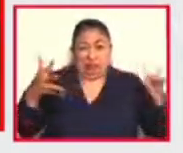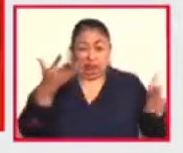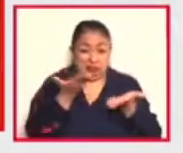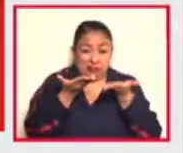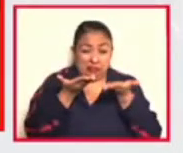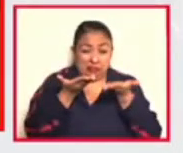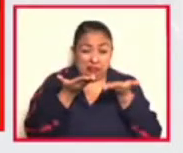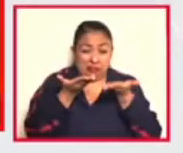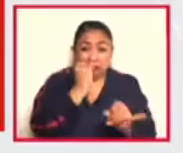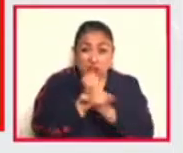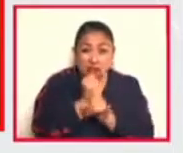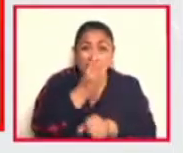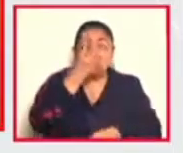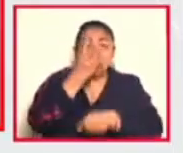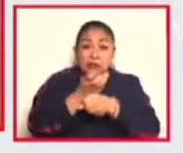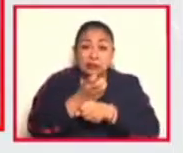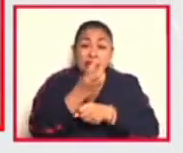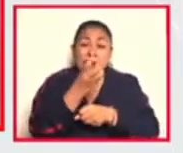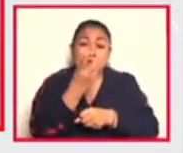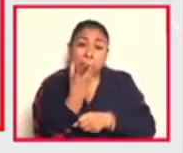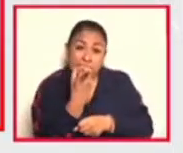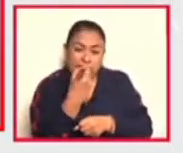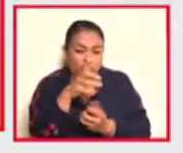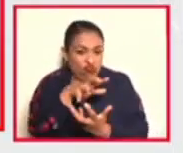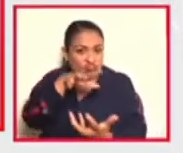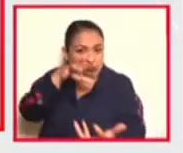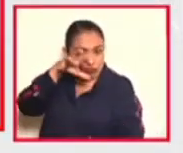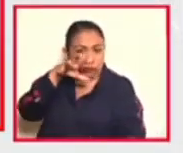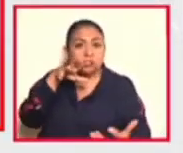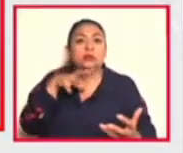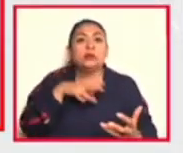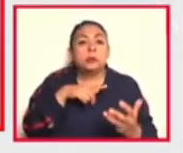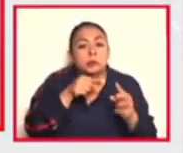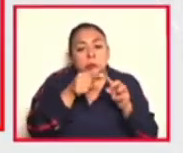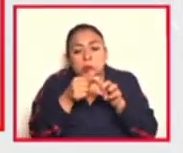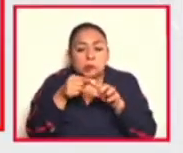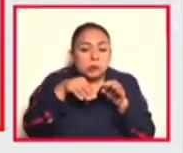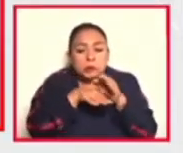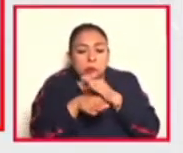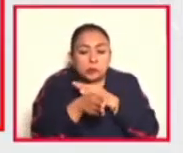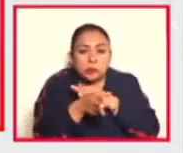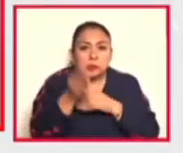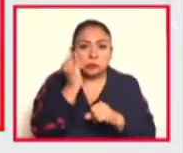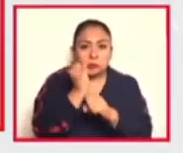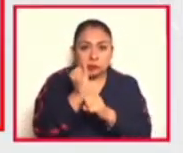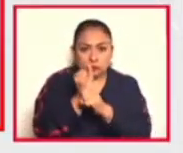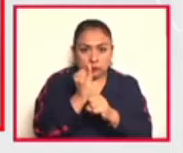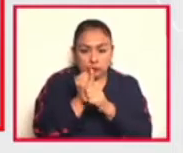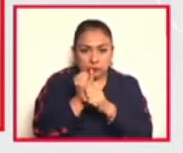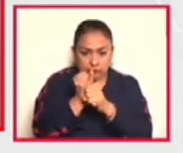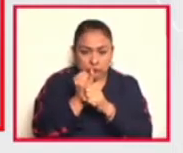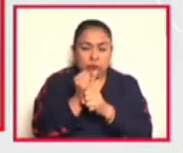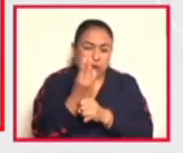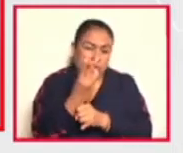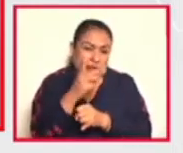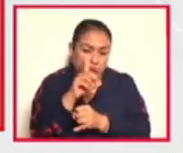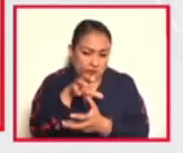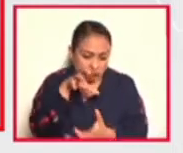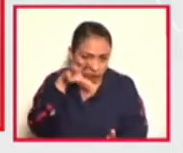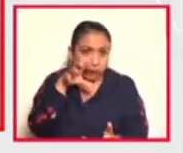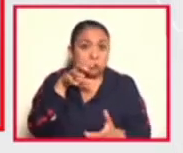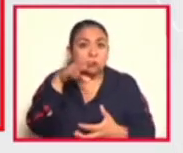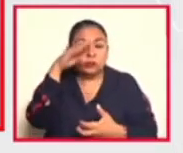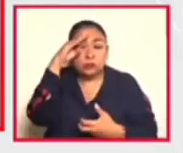dimensión. Diseñamos un recorrido virtual que está pensado el